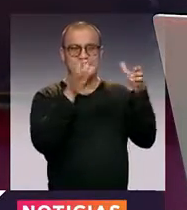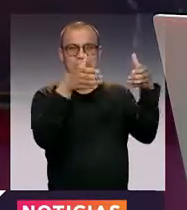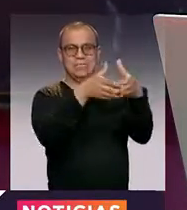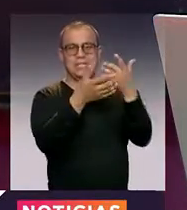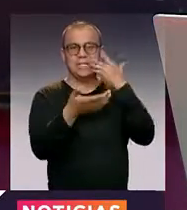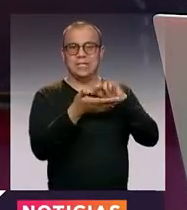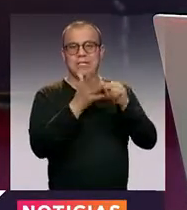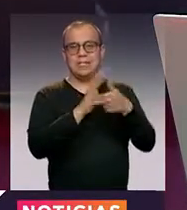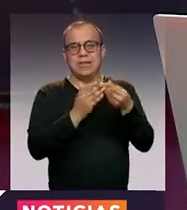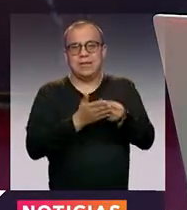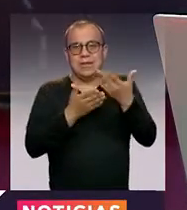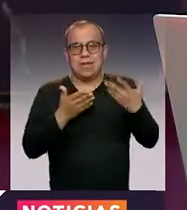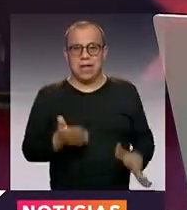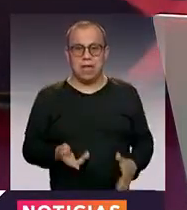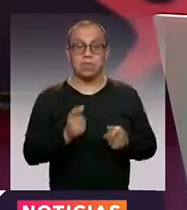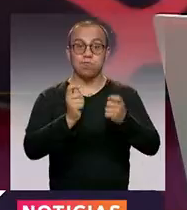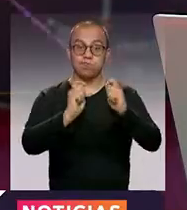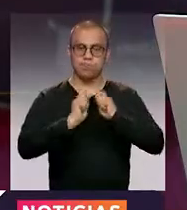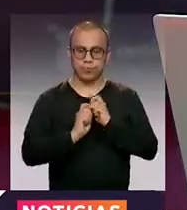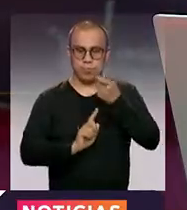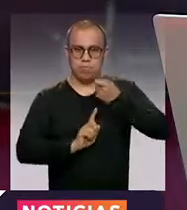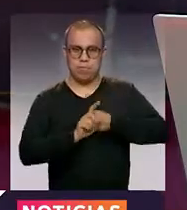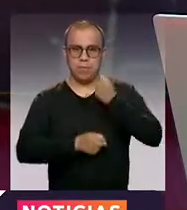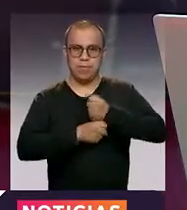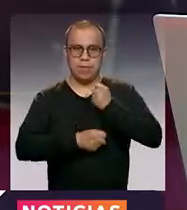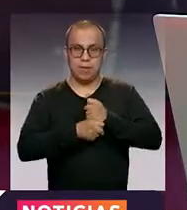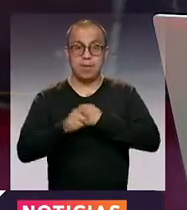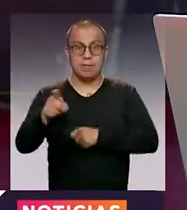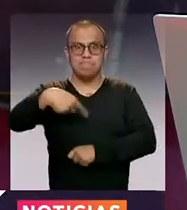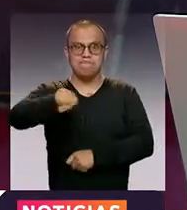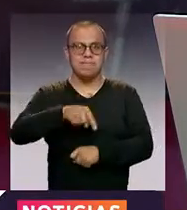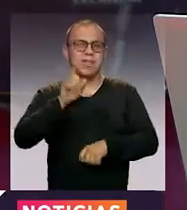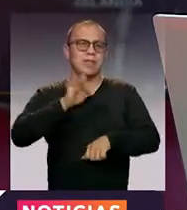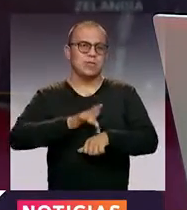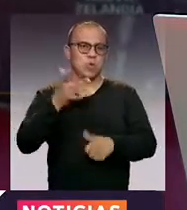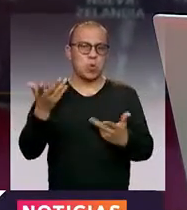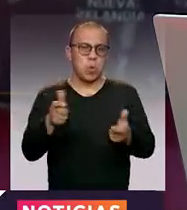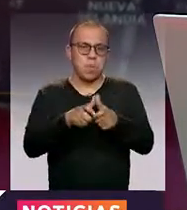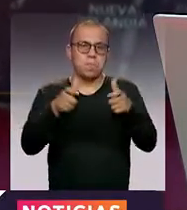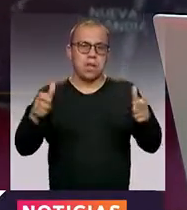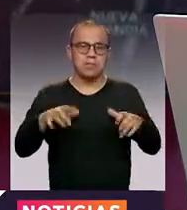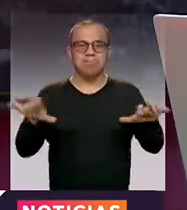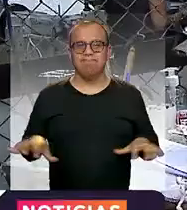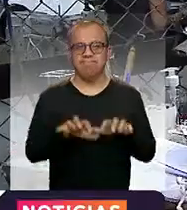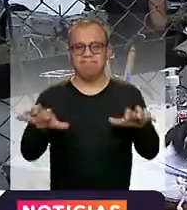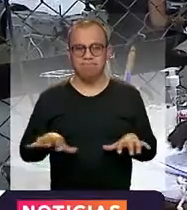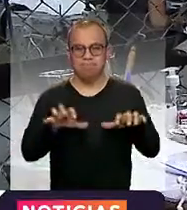un encarecimiento de los puestos de trabajo. Los empleadores tendrían que incurrir en mayores gastos.